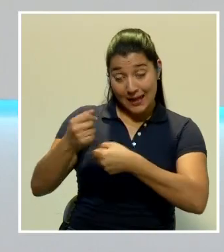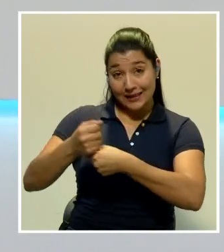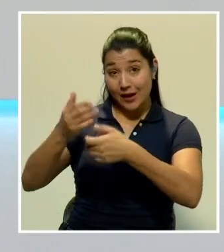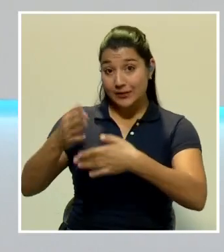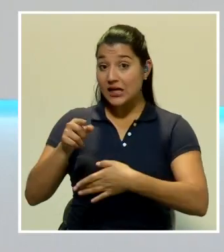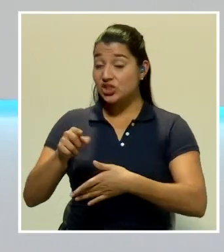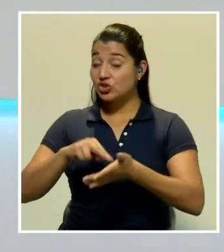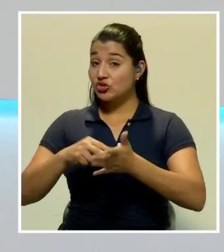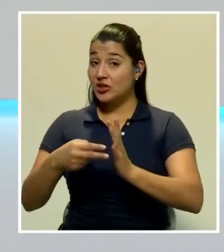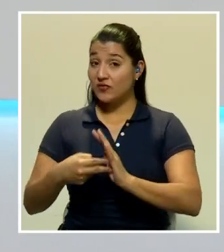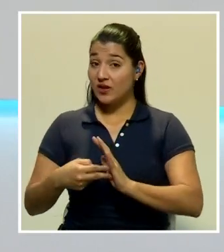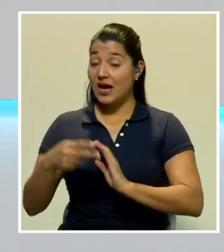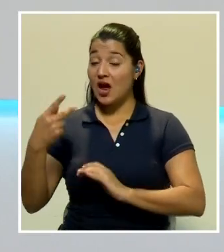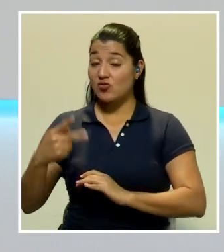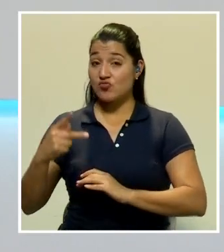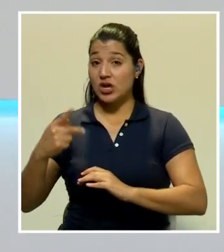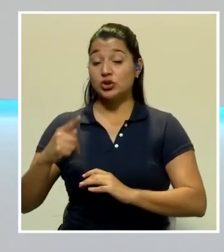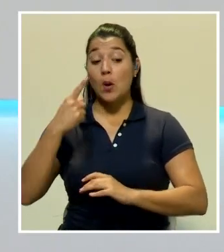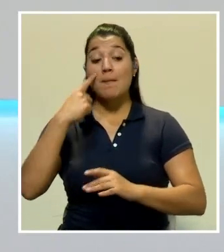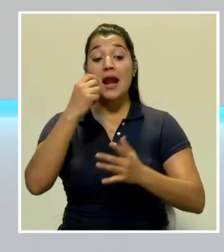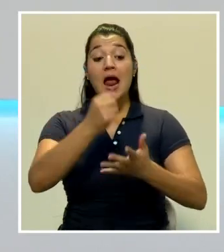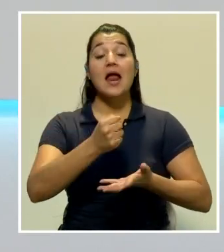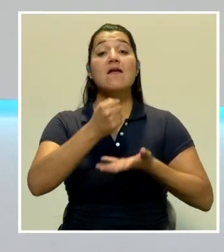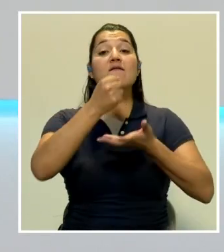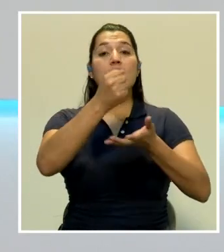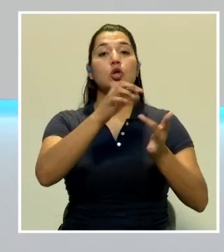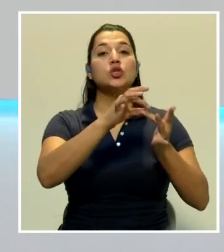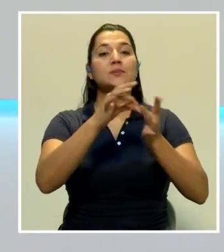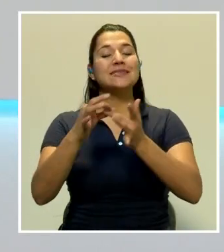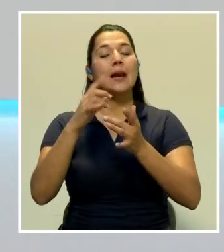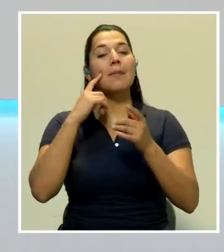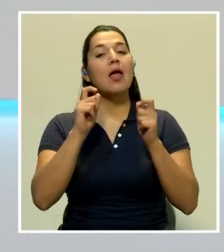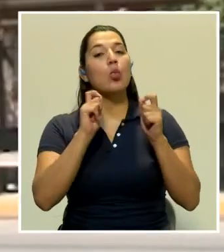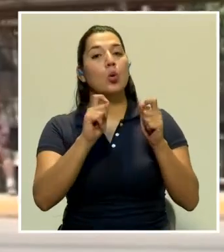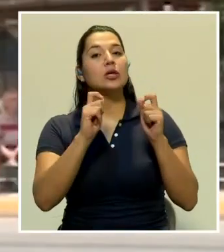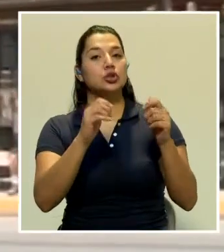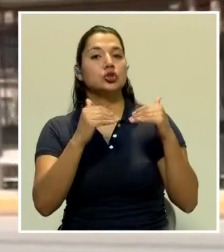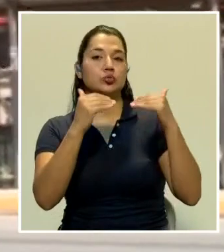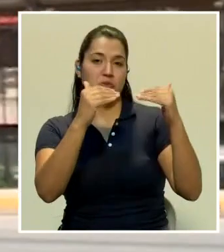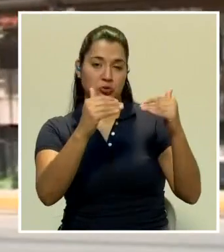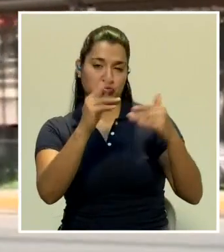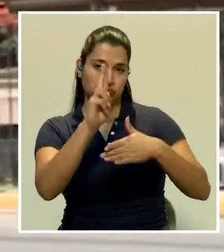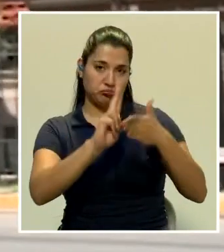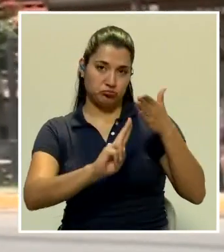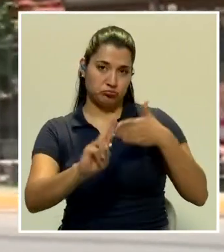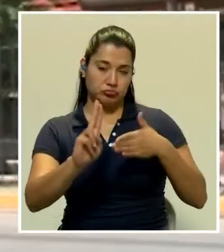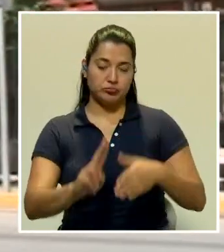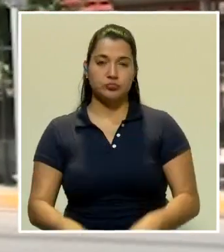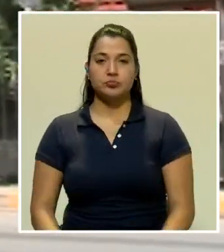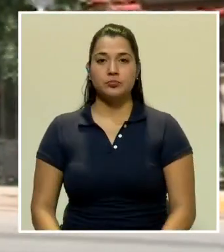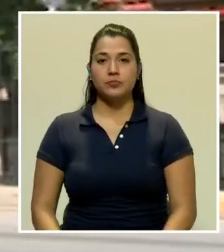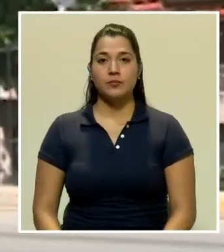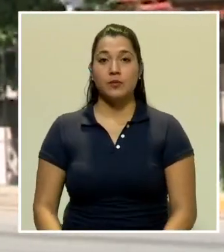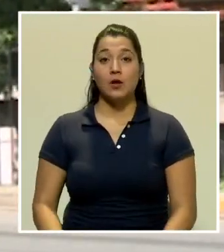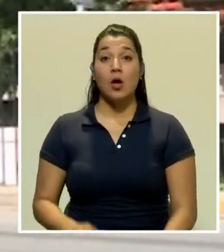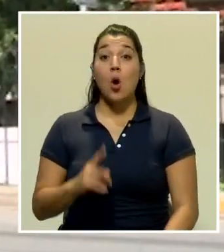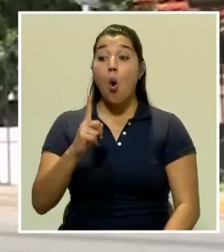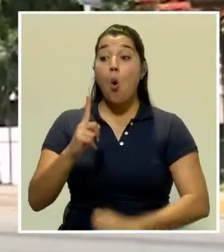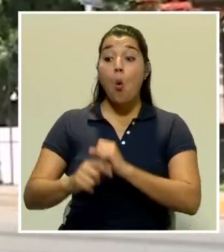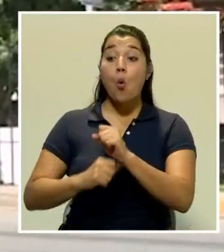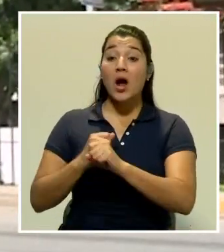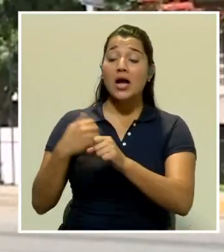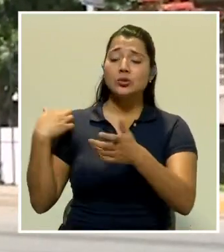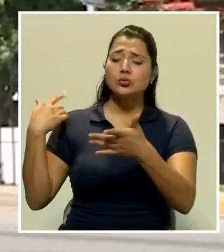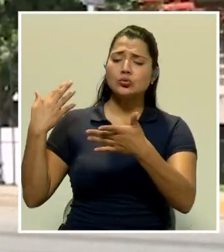riesgo el Fondo Especial para la Educación Superior. Luego de un año de análisis,